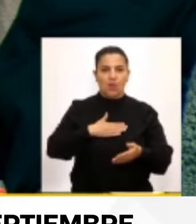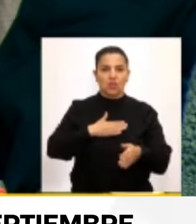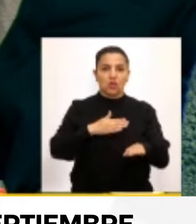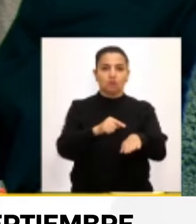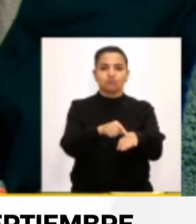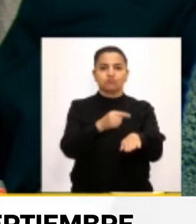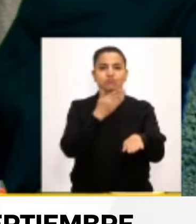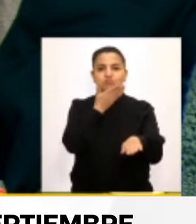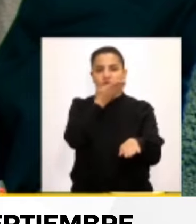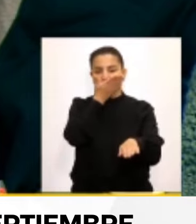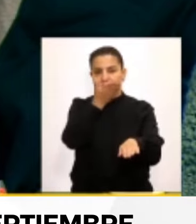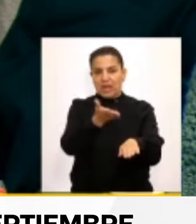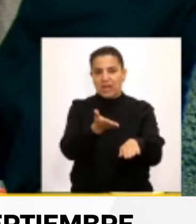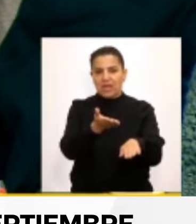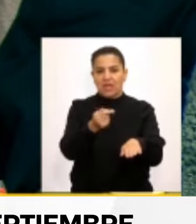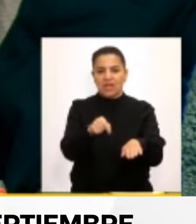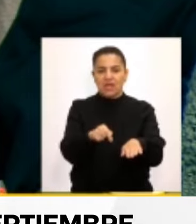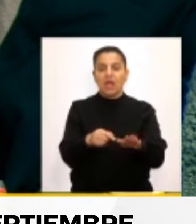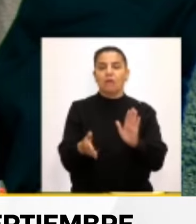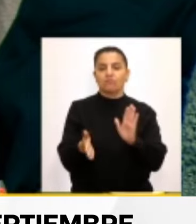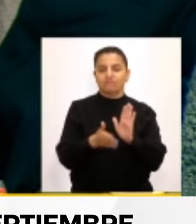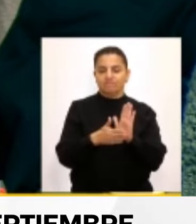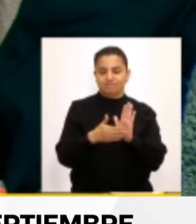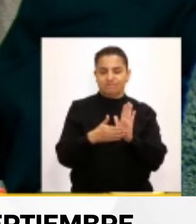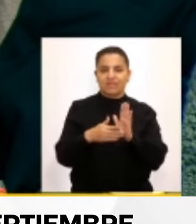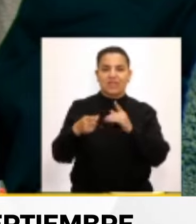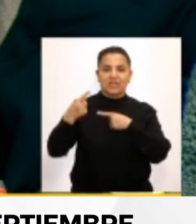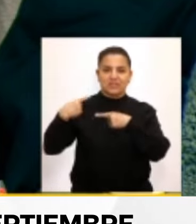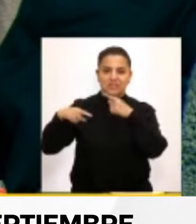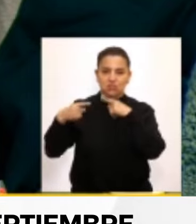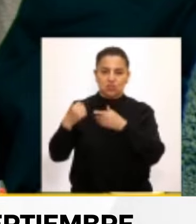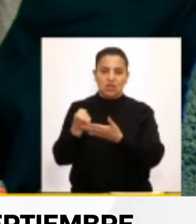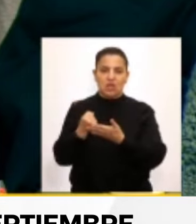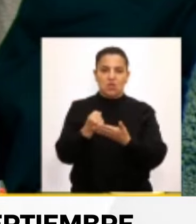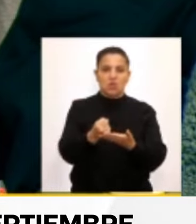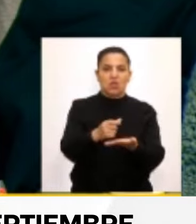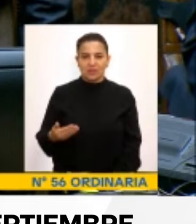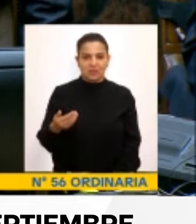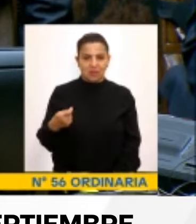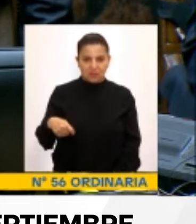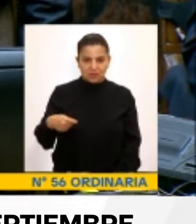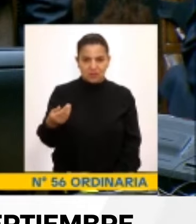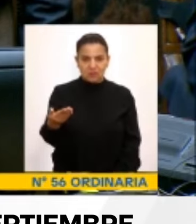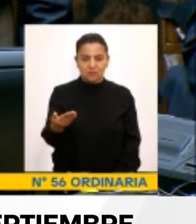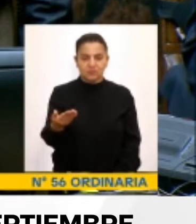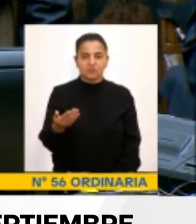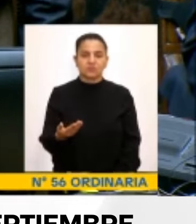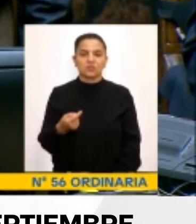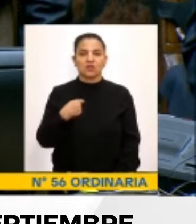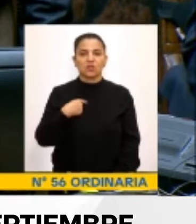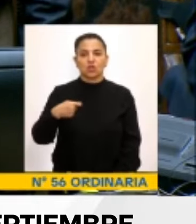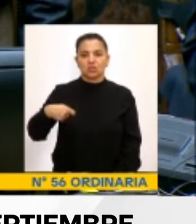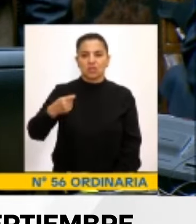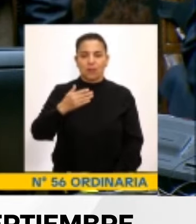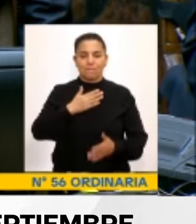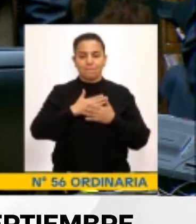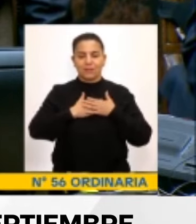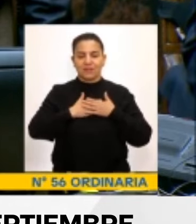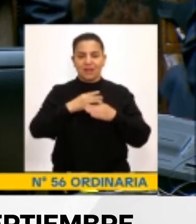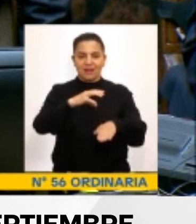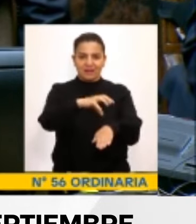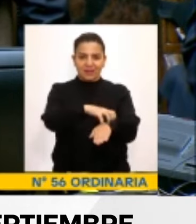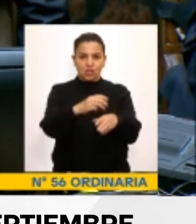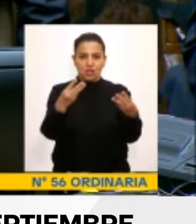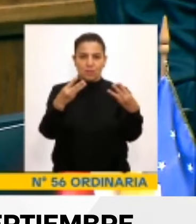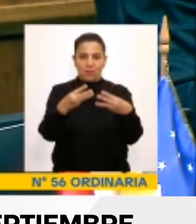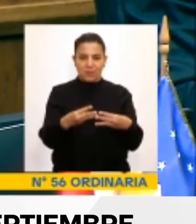han marcado nuestra historia con una tremenda contribución para la zona. Muchas gracias, presidente. Siendo senador por mi querida región de Magallanes